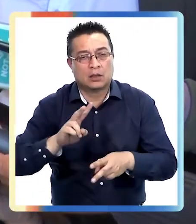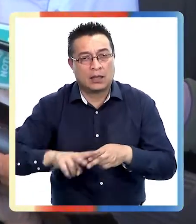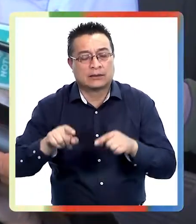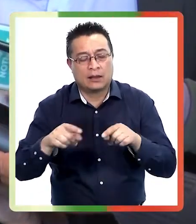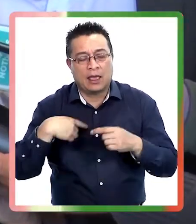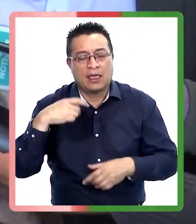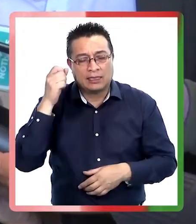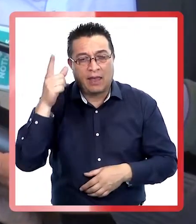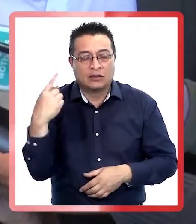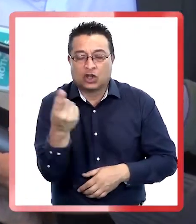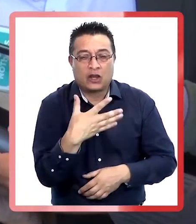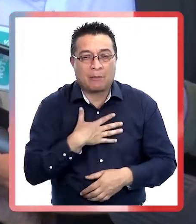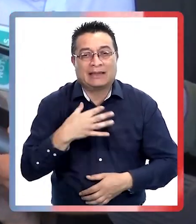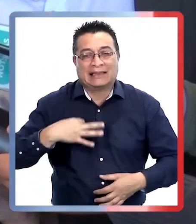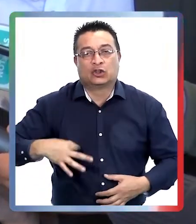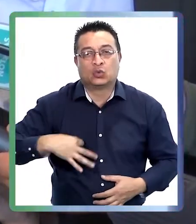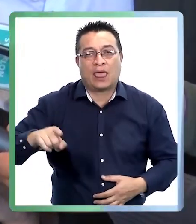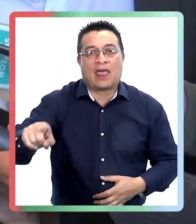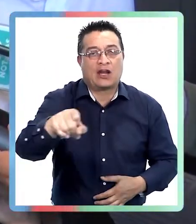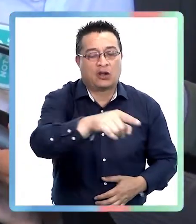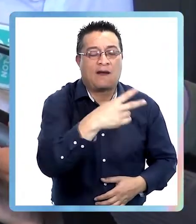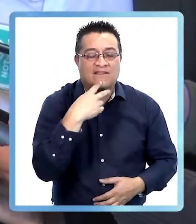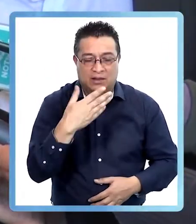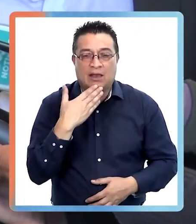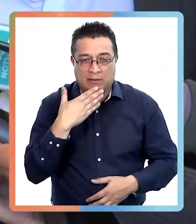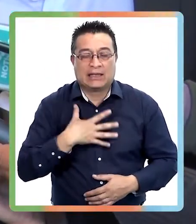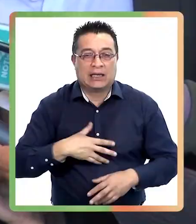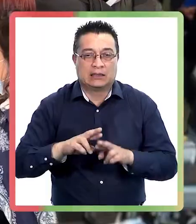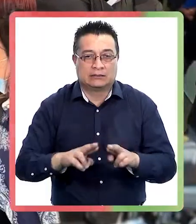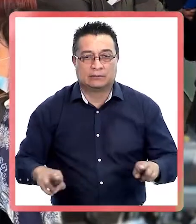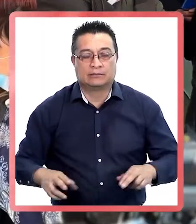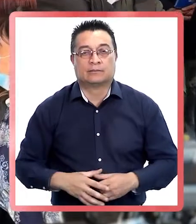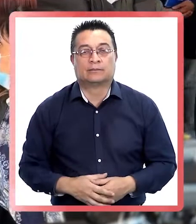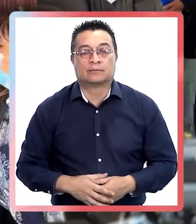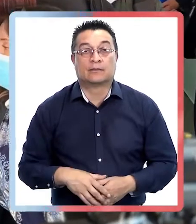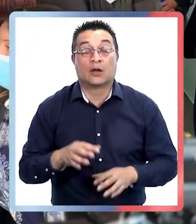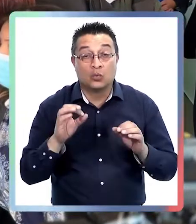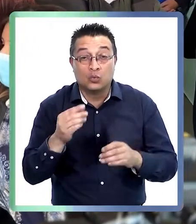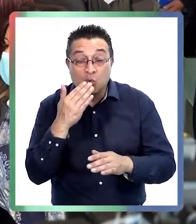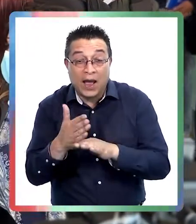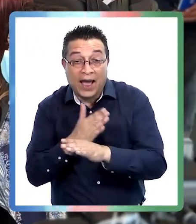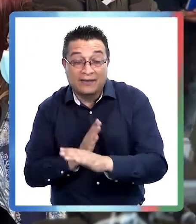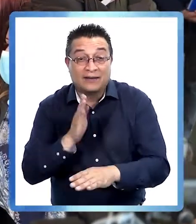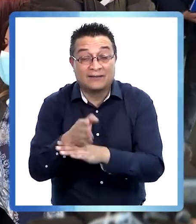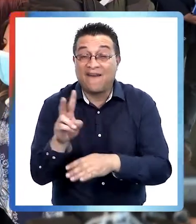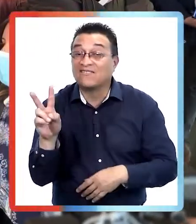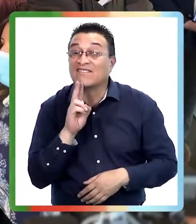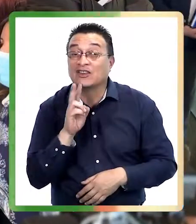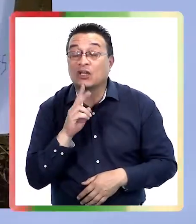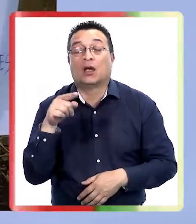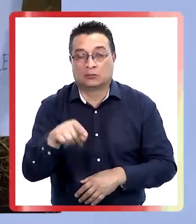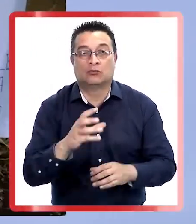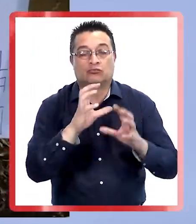región y también entendemos que es una demanda de los ciudadanos que viven en la región de la Araucanía. Justo antes de su visita en la comuna de